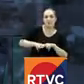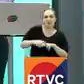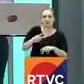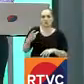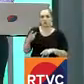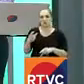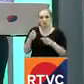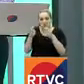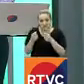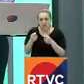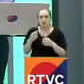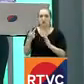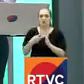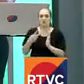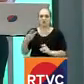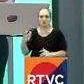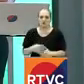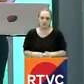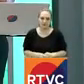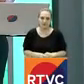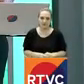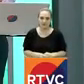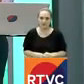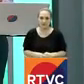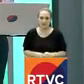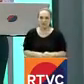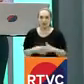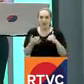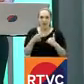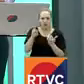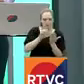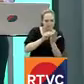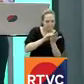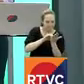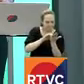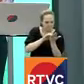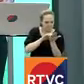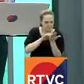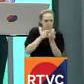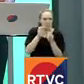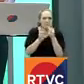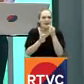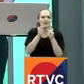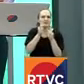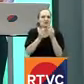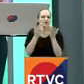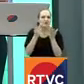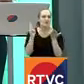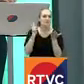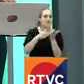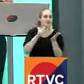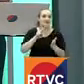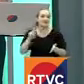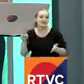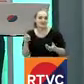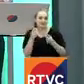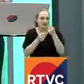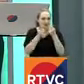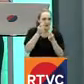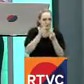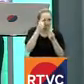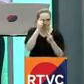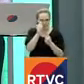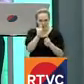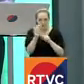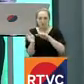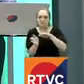pesos. Momento de sacar la calculadora y hacer el presupuesto para este 2022. Pero ahora cambiemos de tema